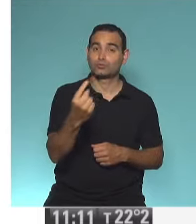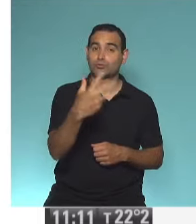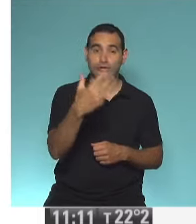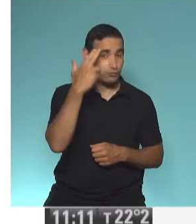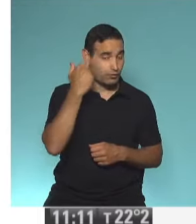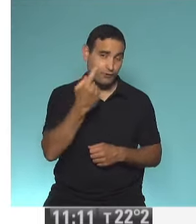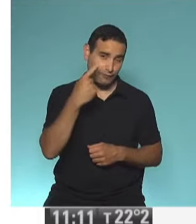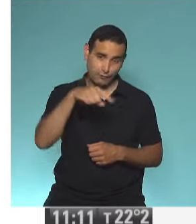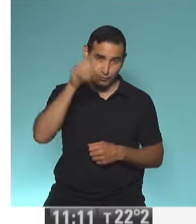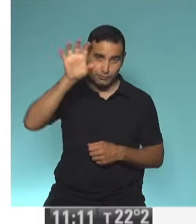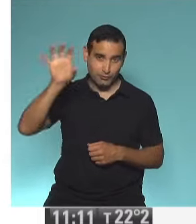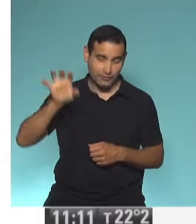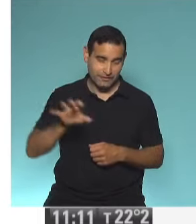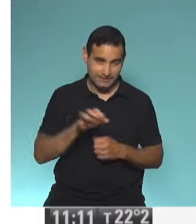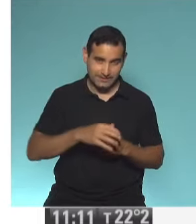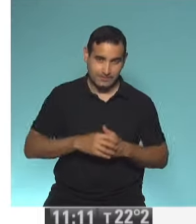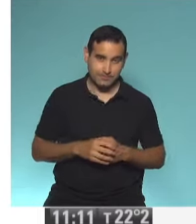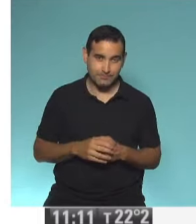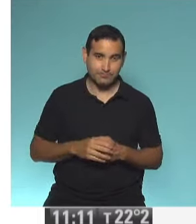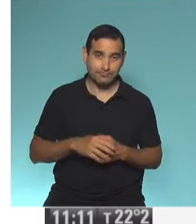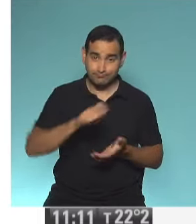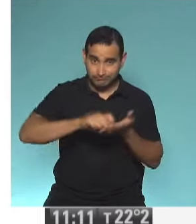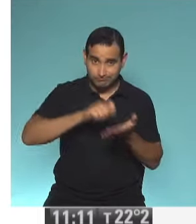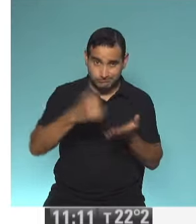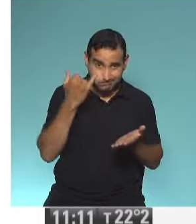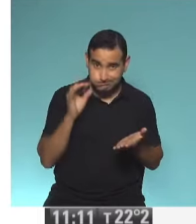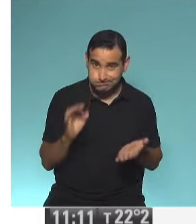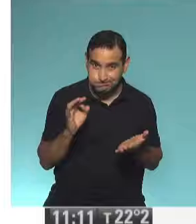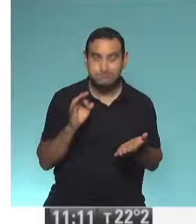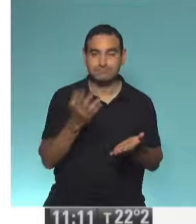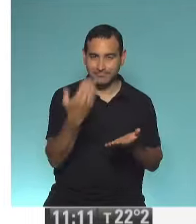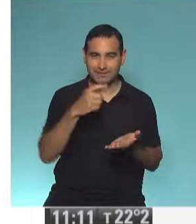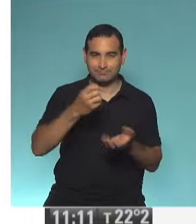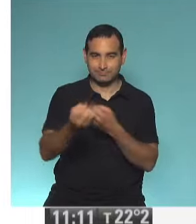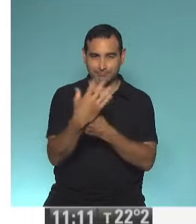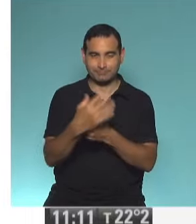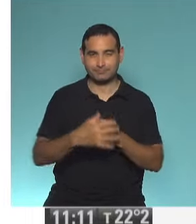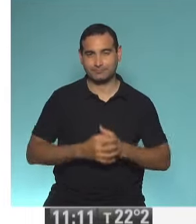011-3275-2139 si estás en otra provincia. ¿Ya lo agendaste? Escribinos.